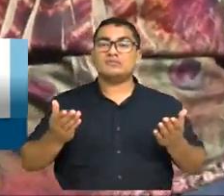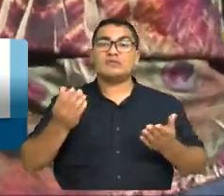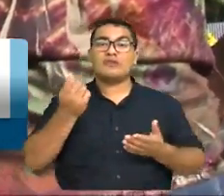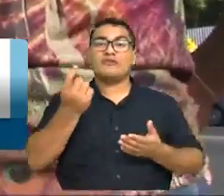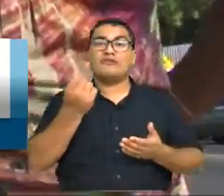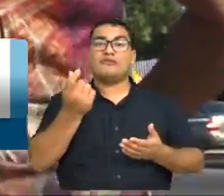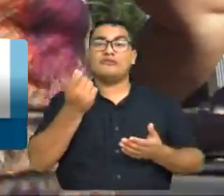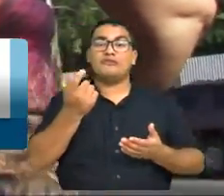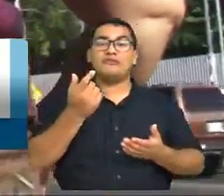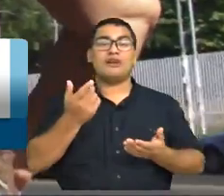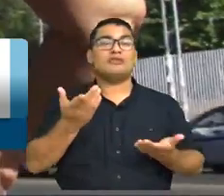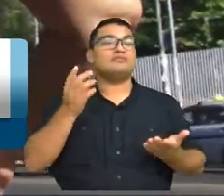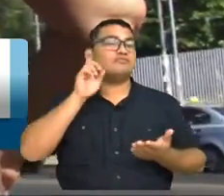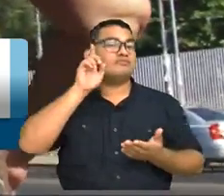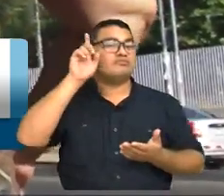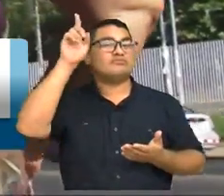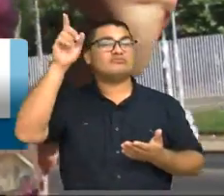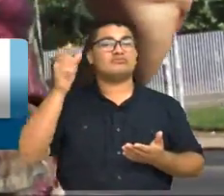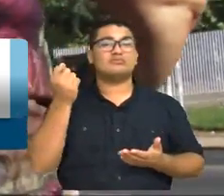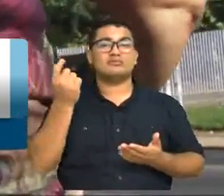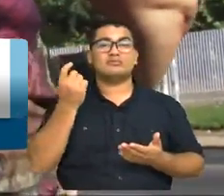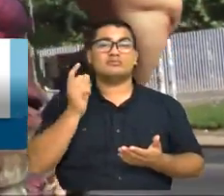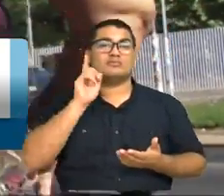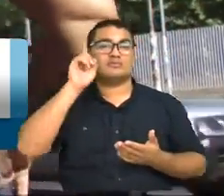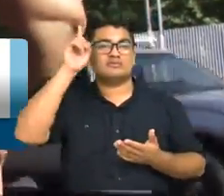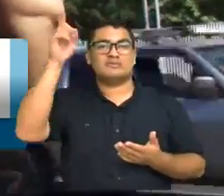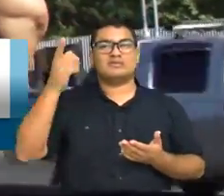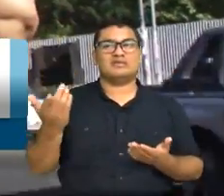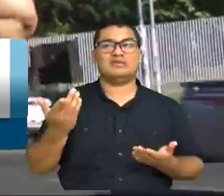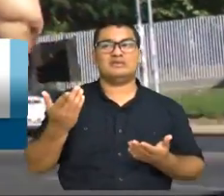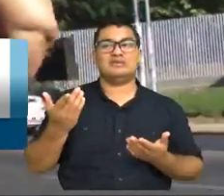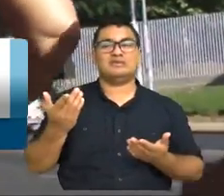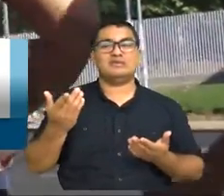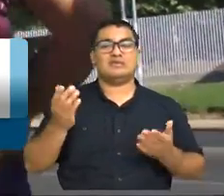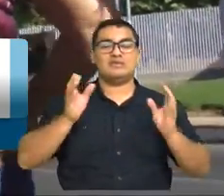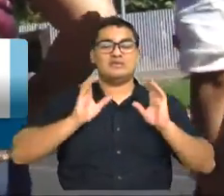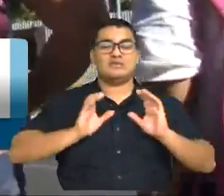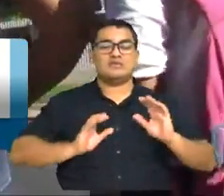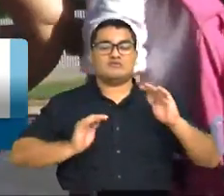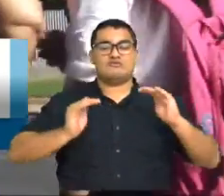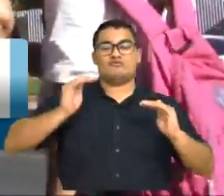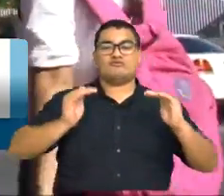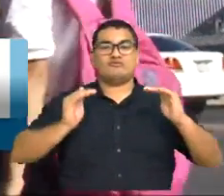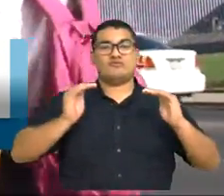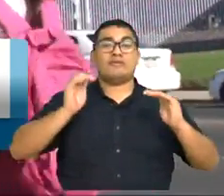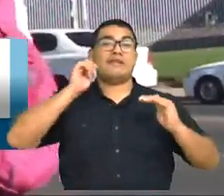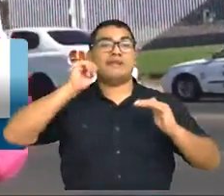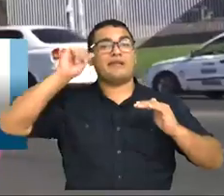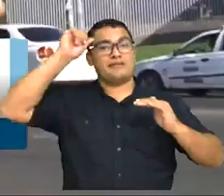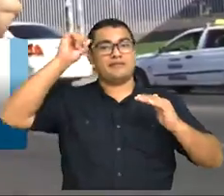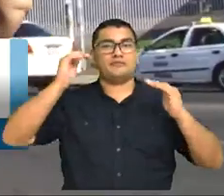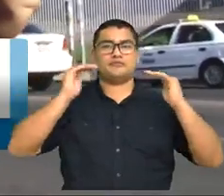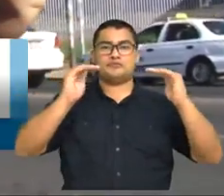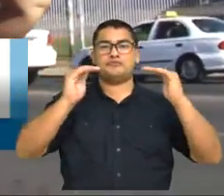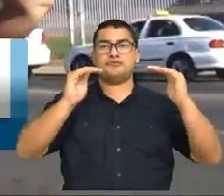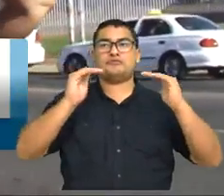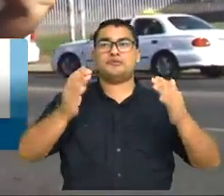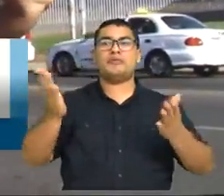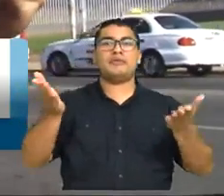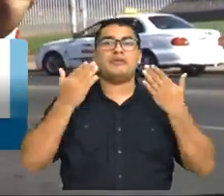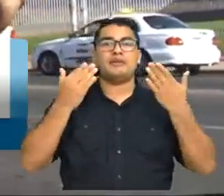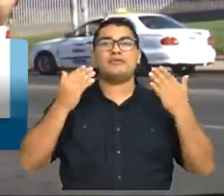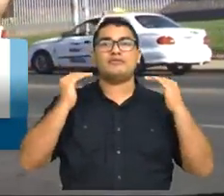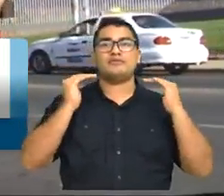desarrollado completamente. Él funciona, pero todavía no tiene la regulación que ya el adulto posee. En la